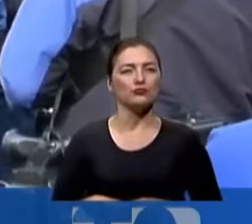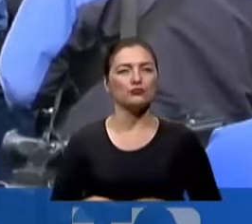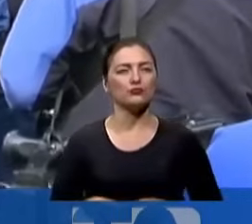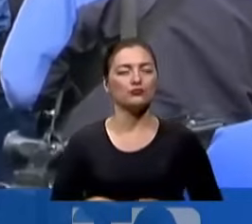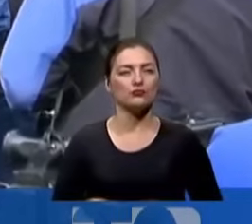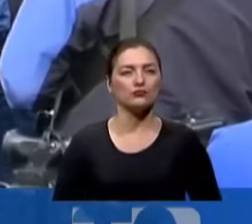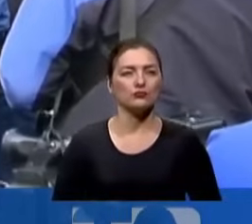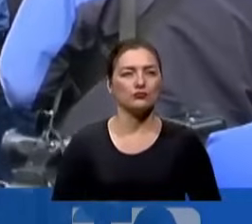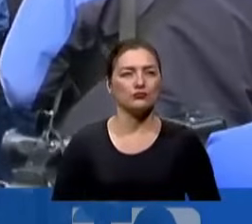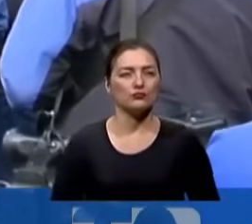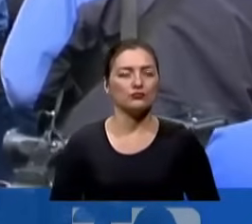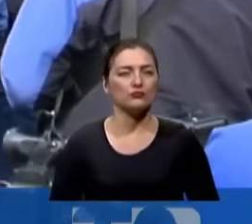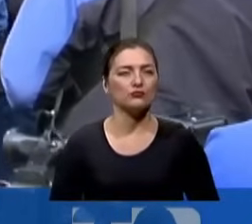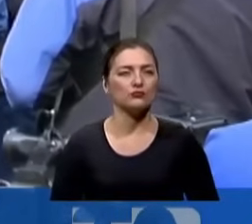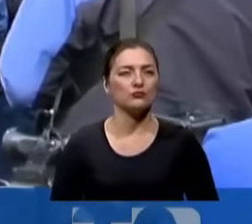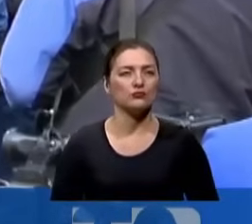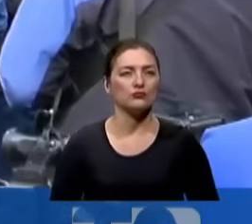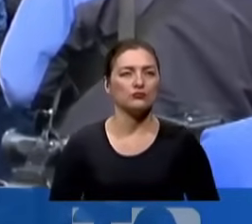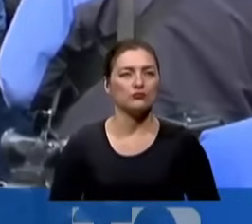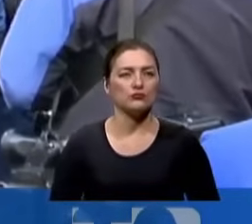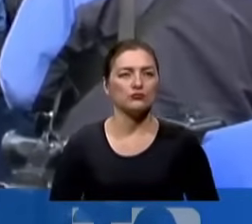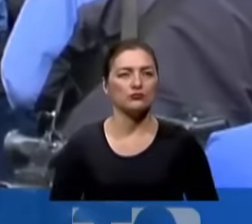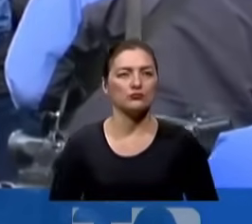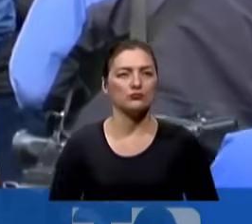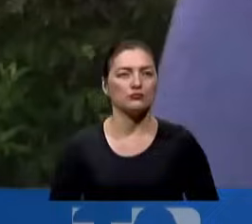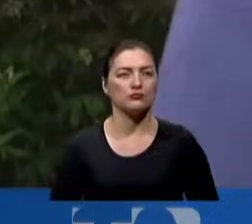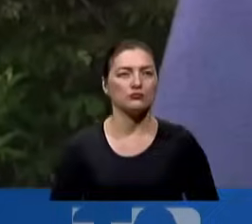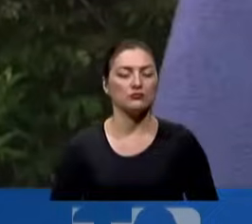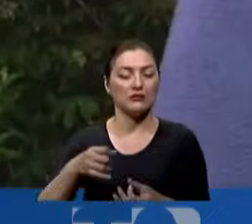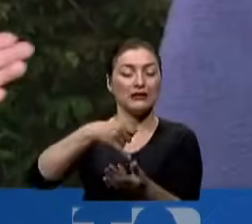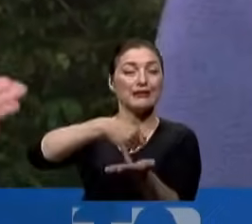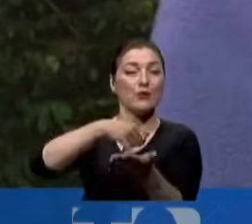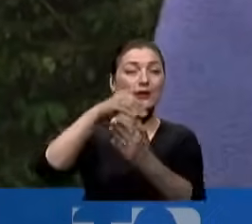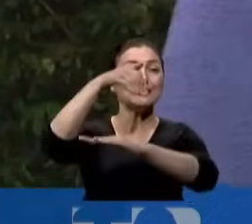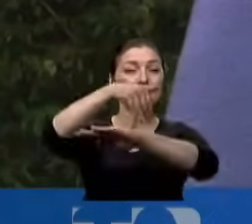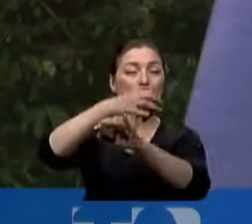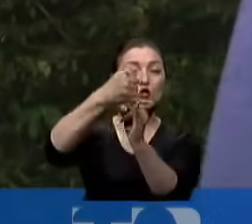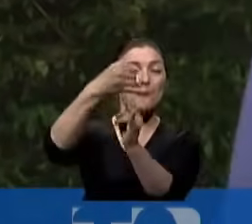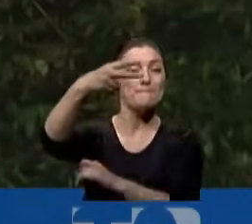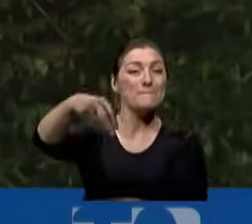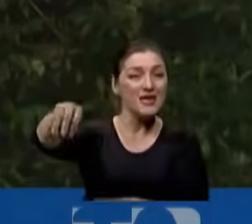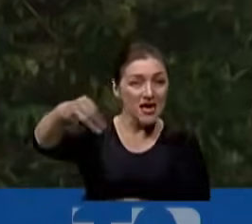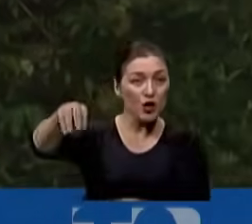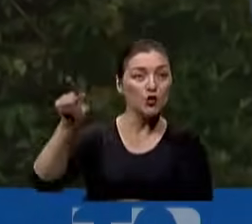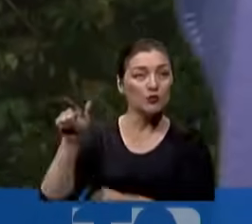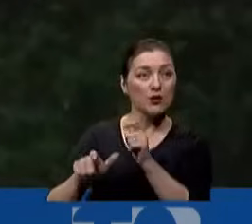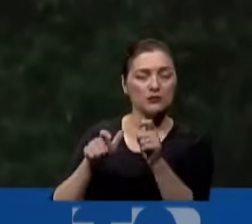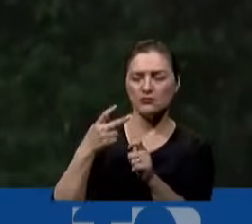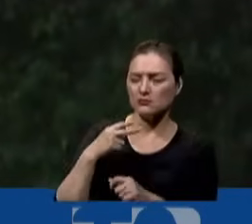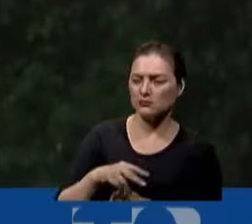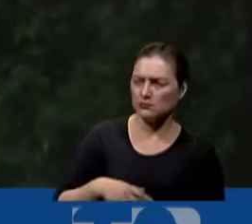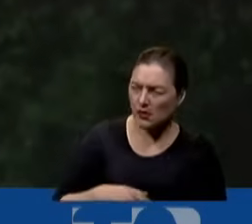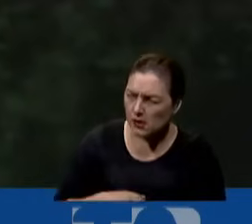sostenible, no es sostenible porque la vía se ha ido debilitando. Fue la tarde del último miércoles cuando moradores alertaron sobre